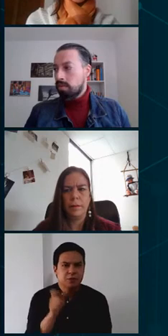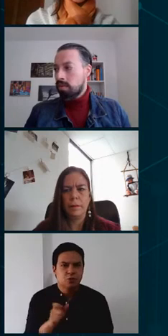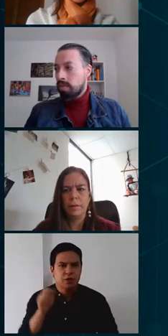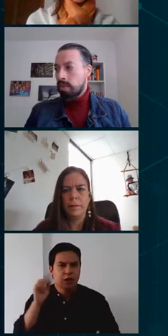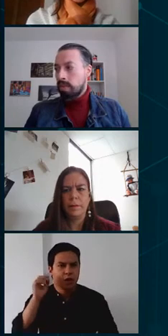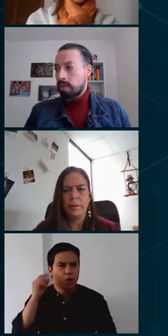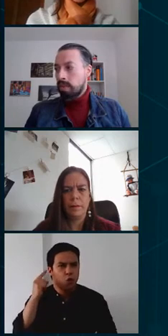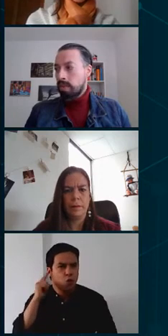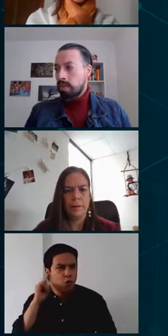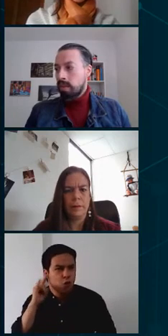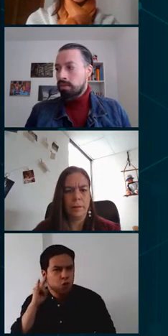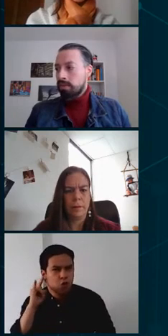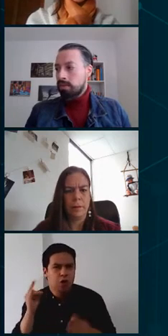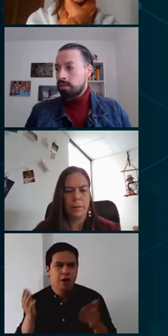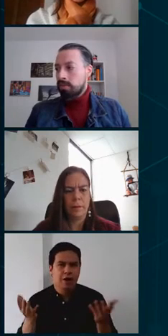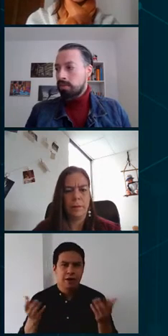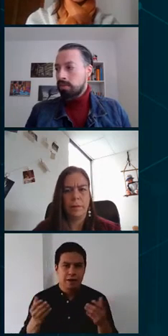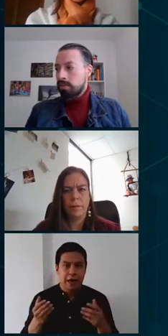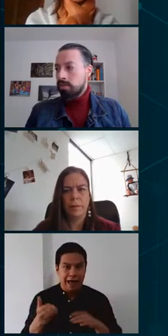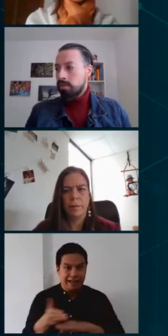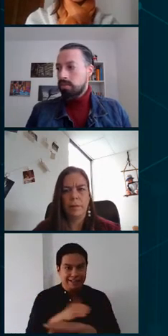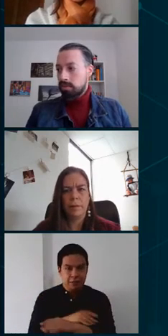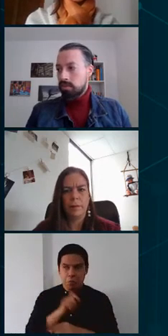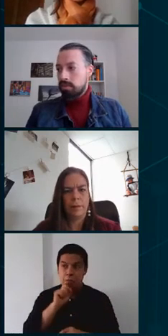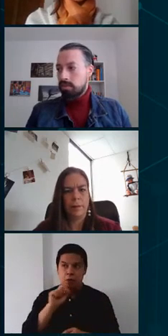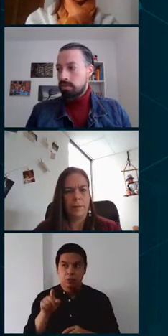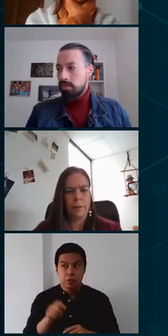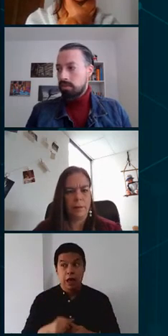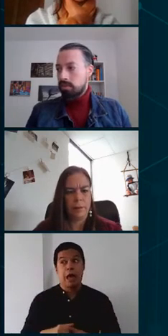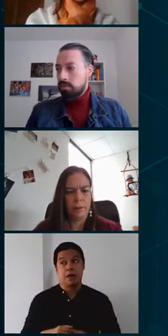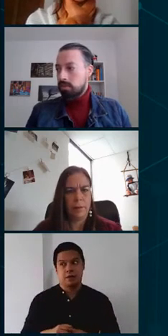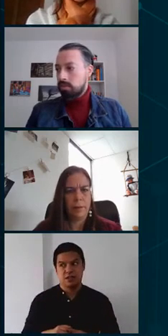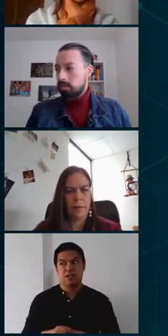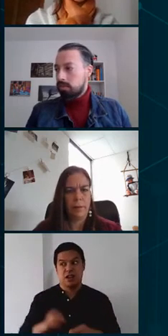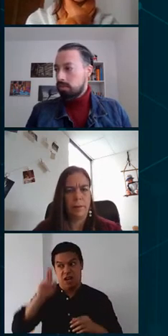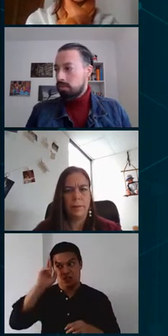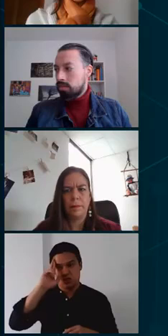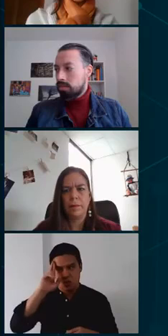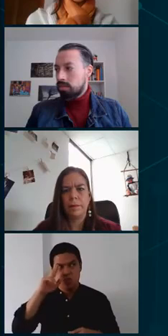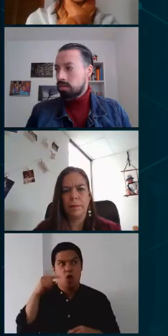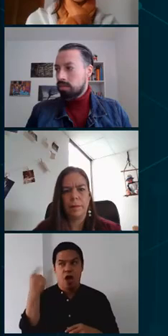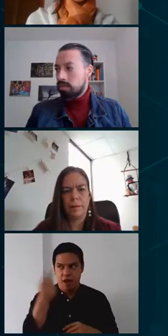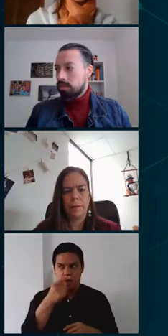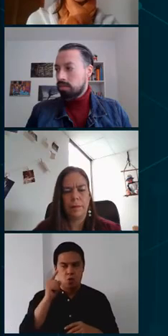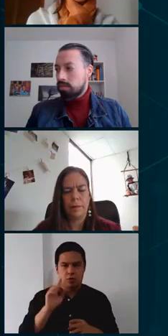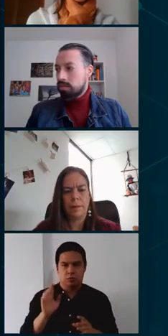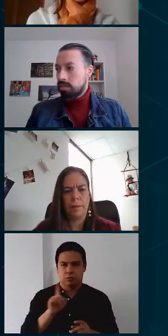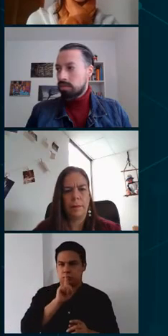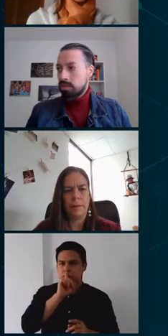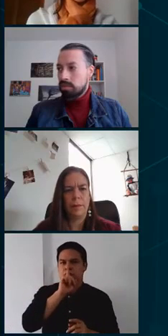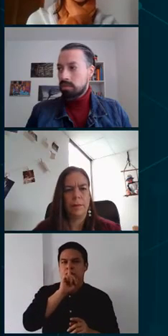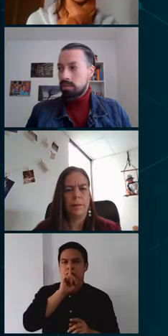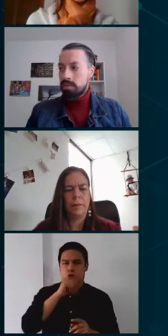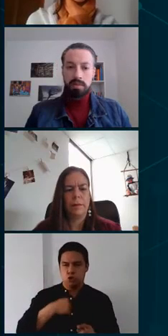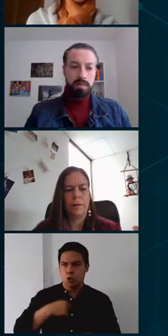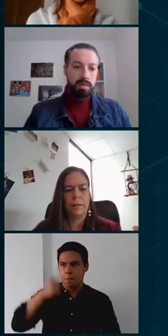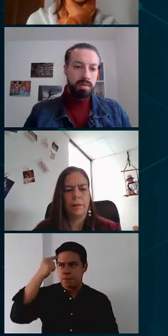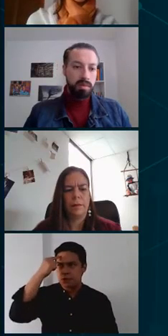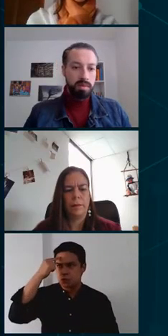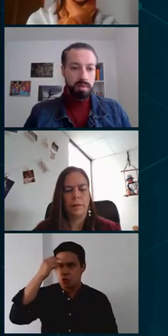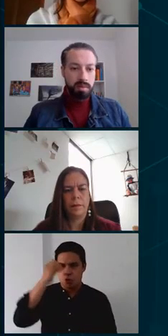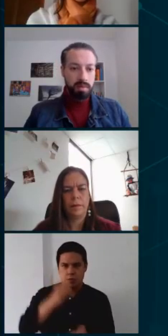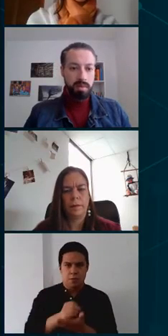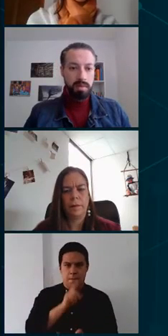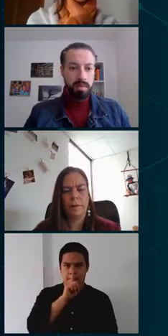es sesgarlo, como dijo Claudia hace poco también en una de las etapas que me estaba diciendo, no lo sesguemos con que ve